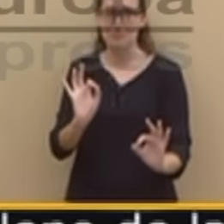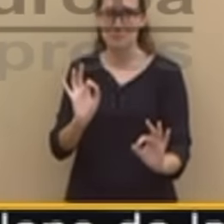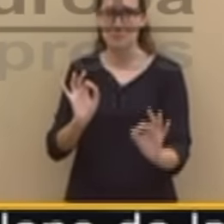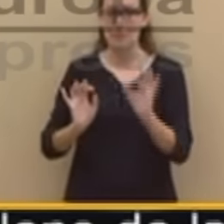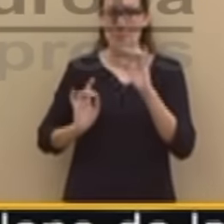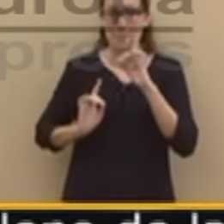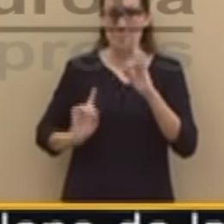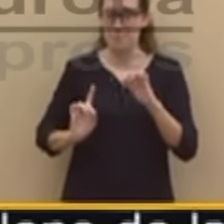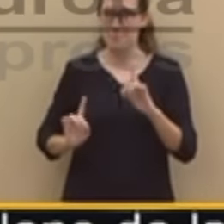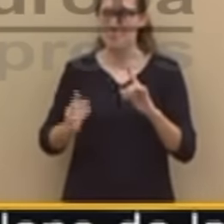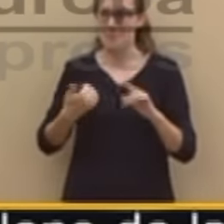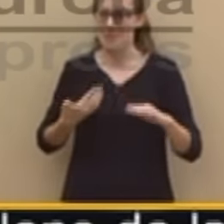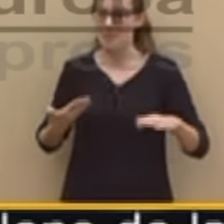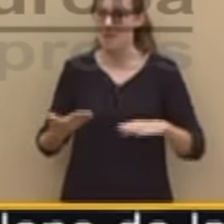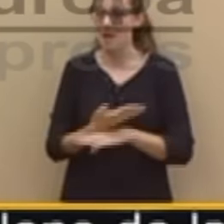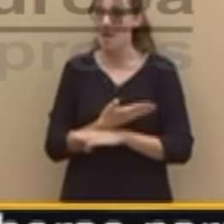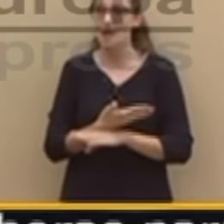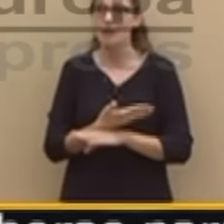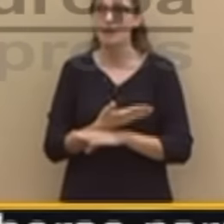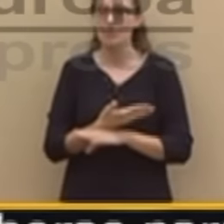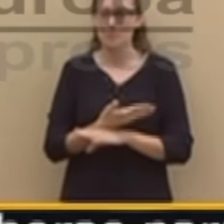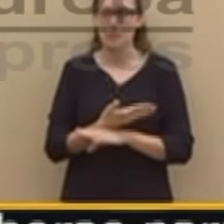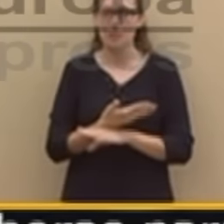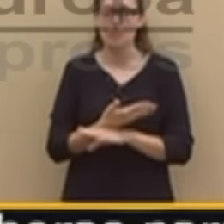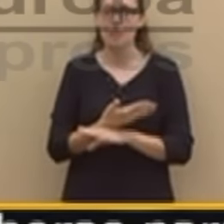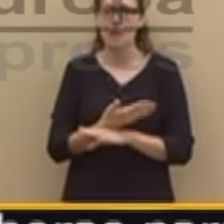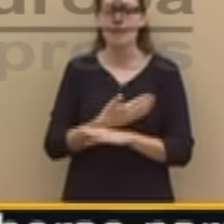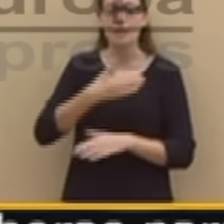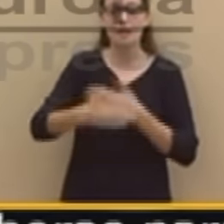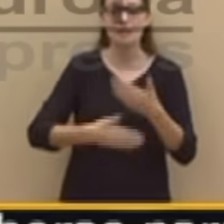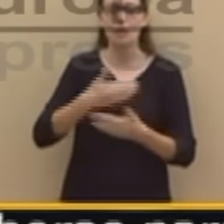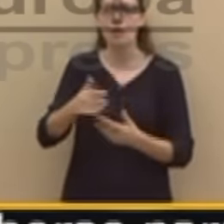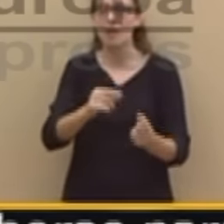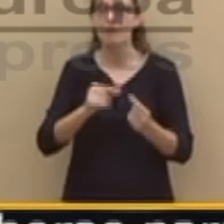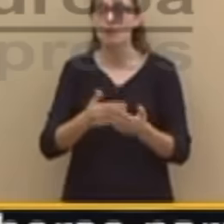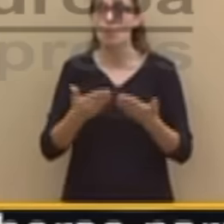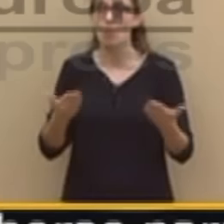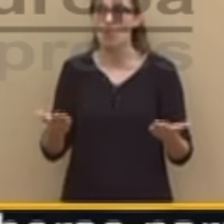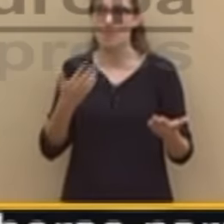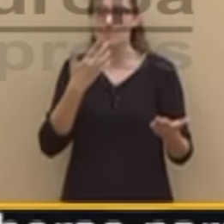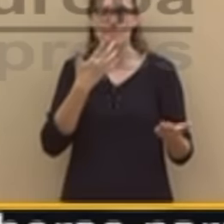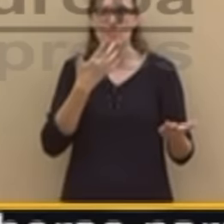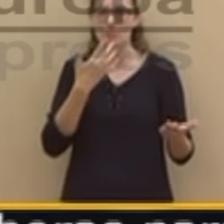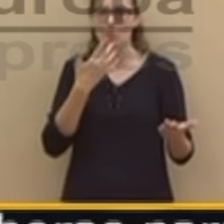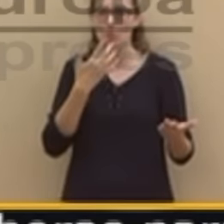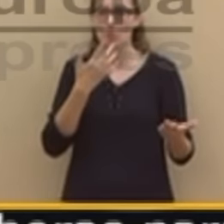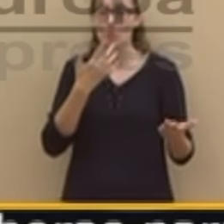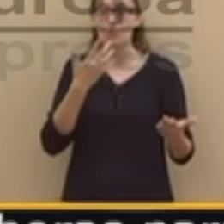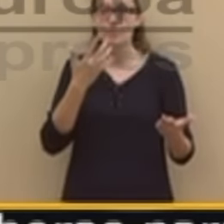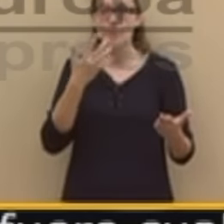anticipada de que, fuere cual fuere el desarrollo del debate, no iniciaría la votación en ningún caso antes de